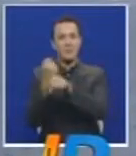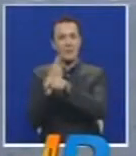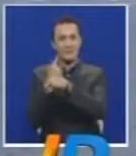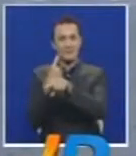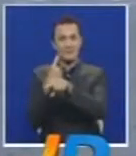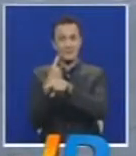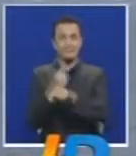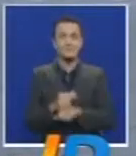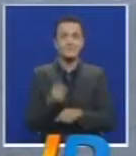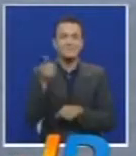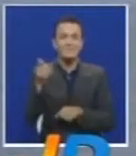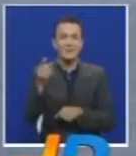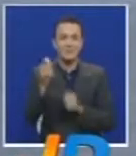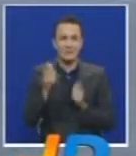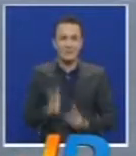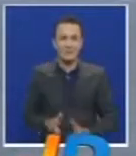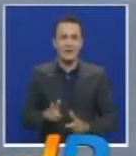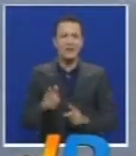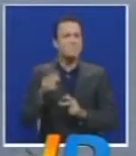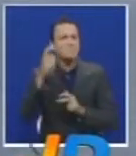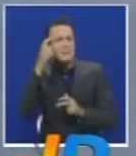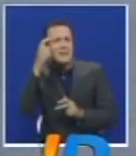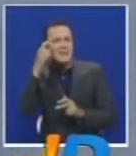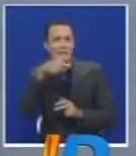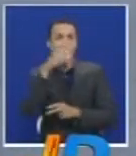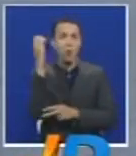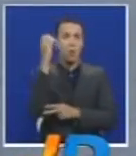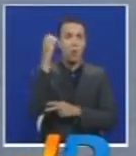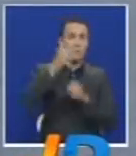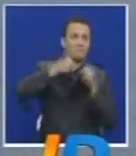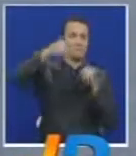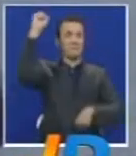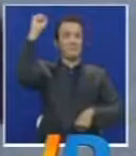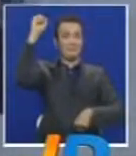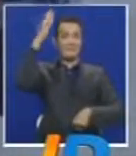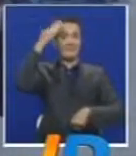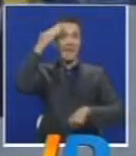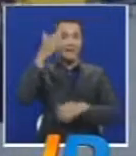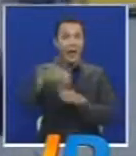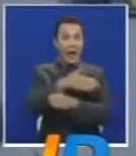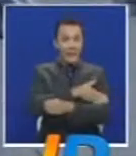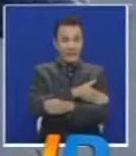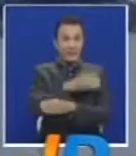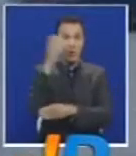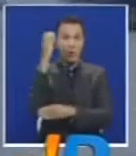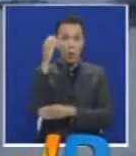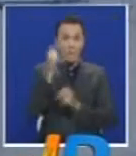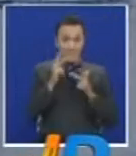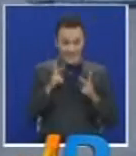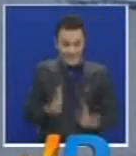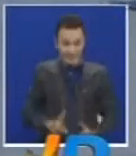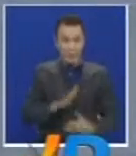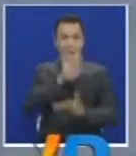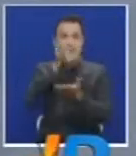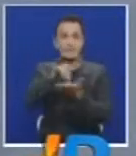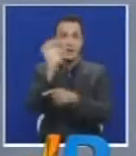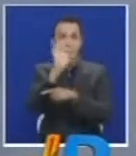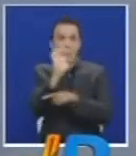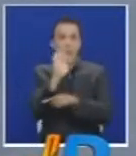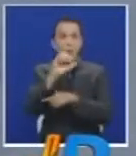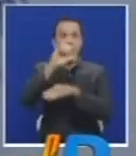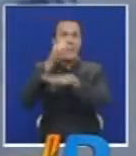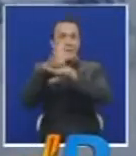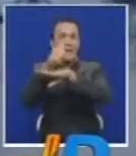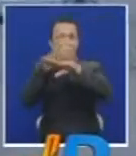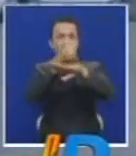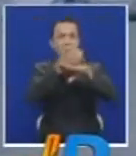el dirigente ecuatoriano hablamos del éxito de los colombianos que han llevado en 3 oportunidades a Ecuador al campeonato del mundo.